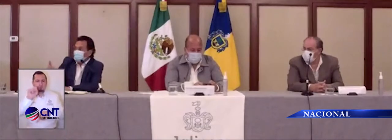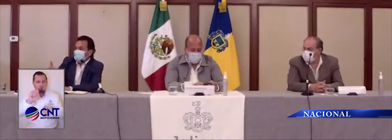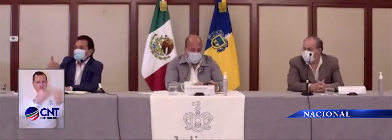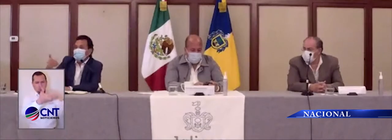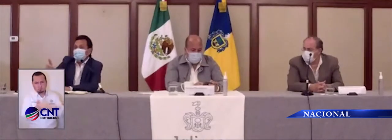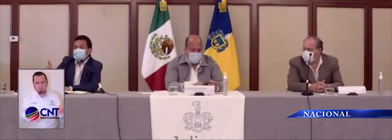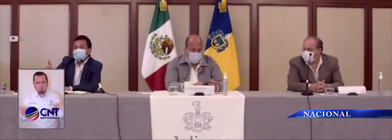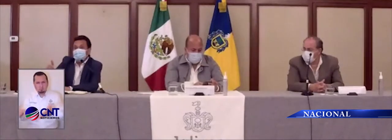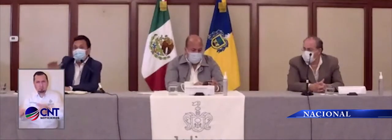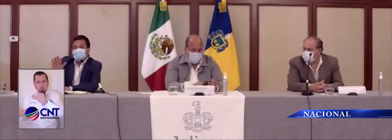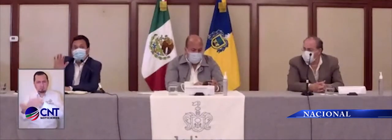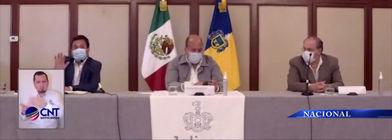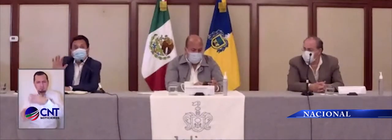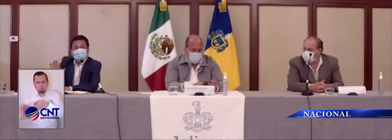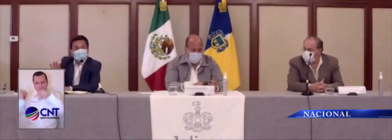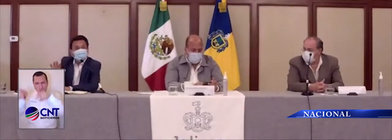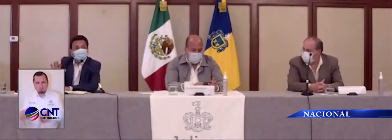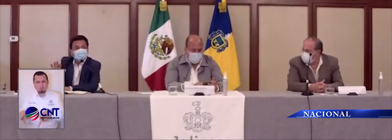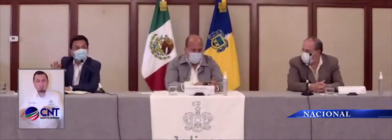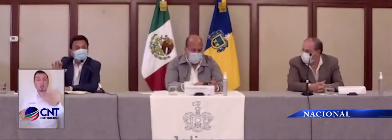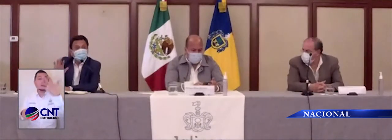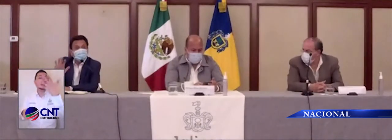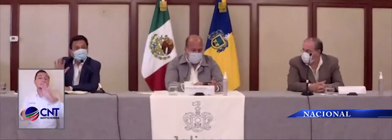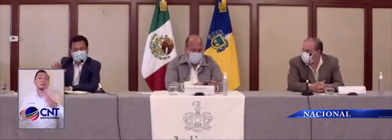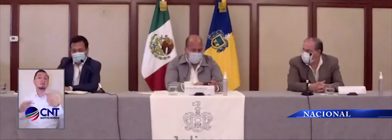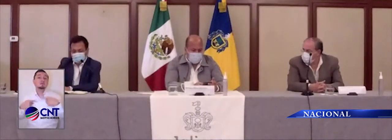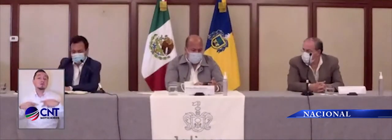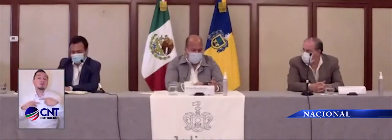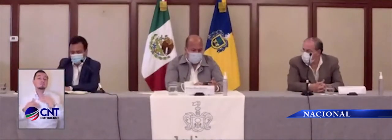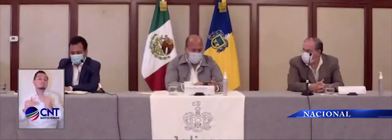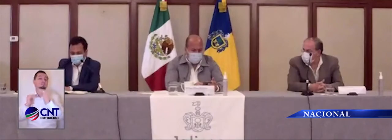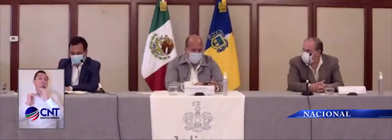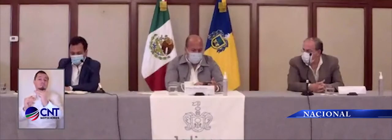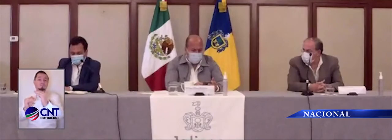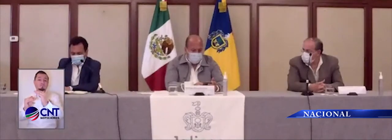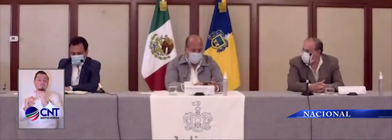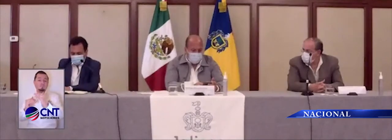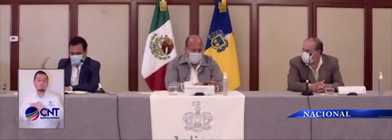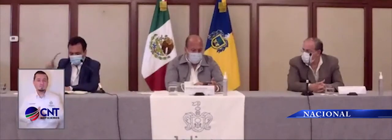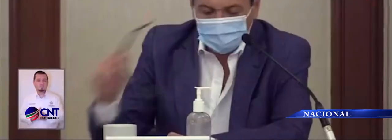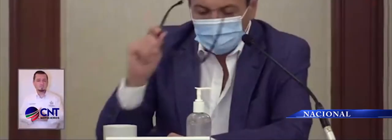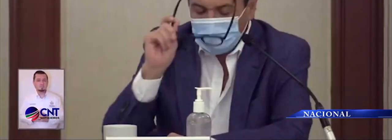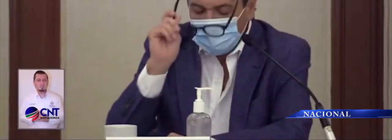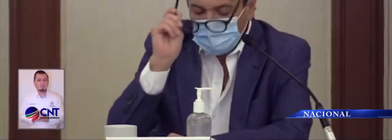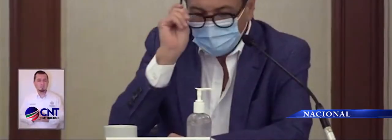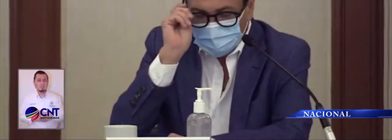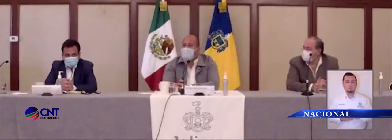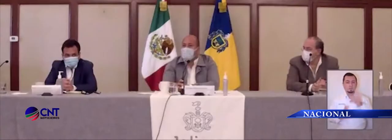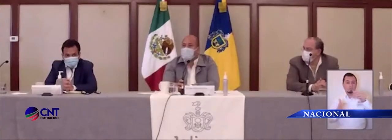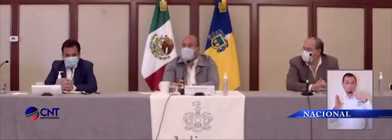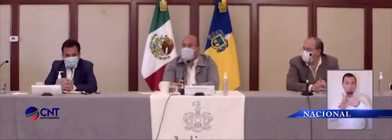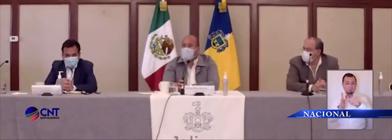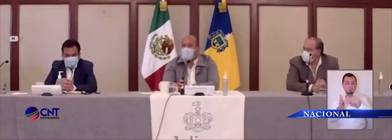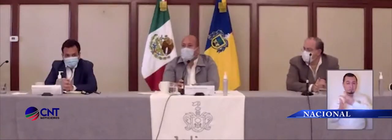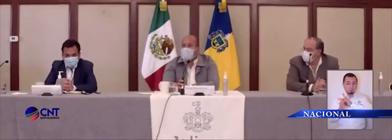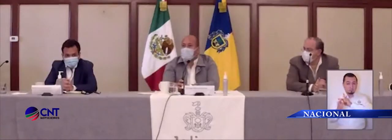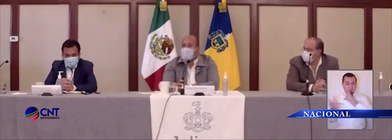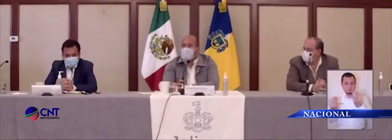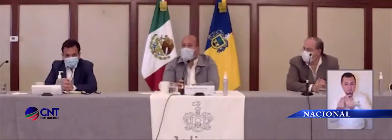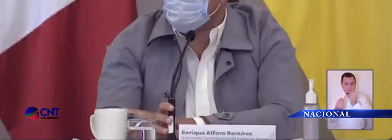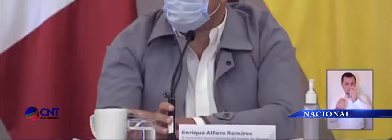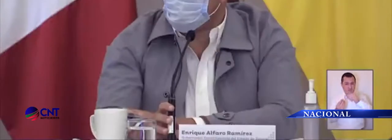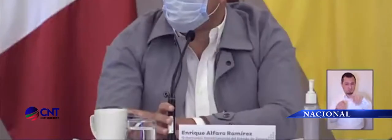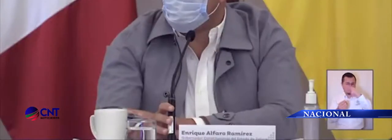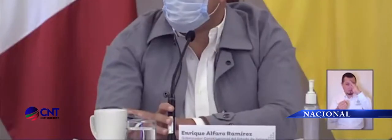algún panteón, se permitirá el ingreso para el entierro, 10 personas máximo. El botón de